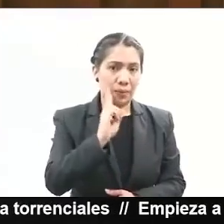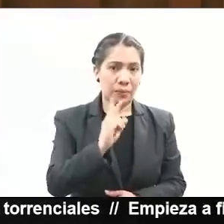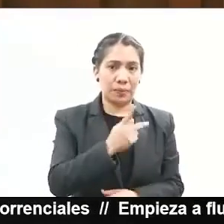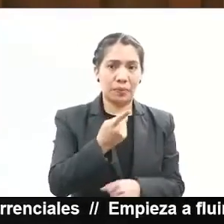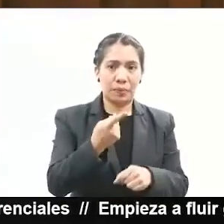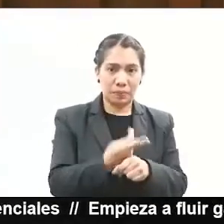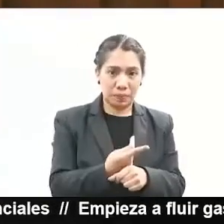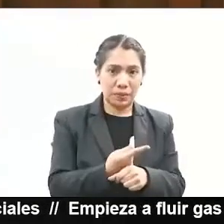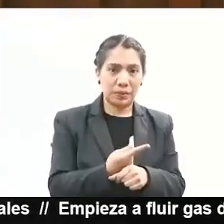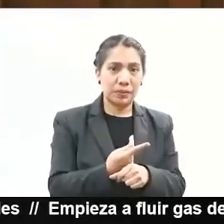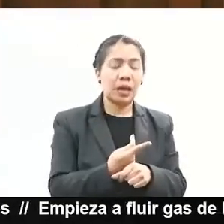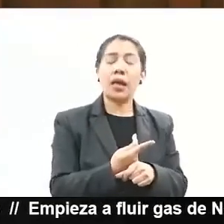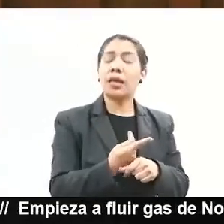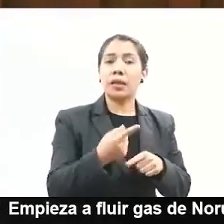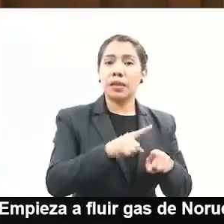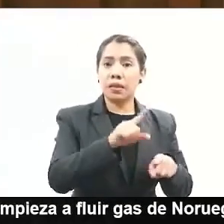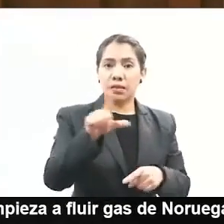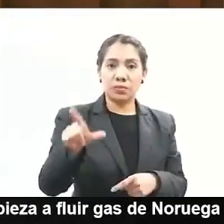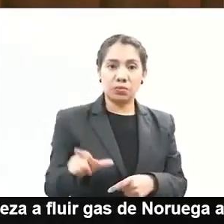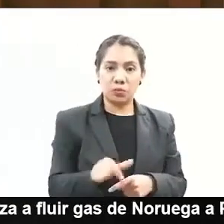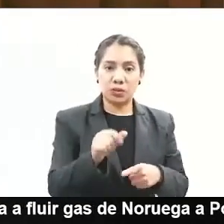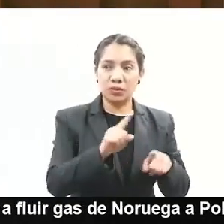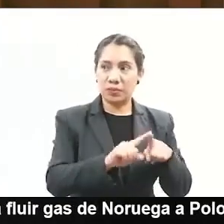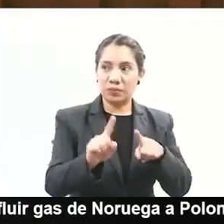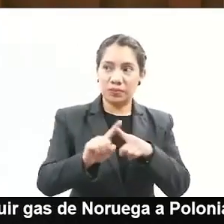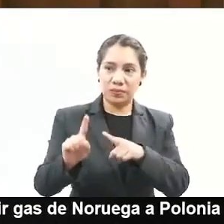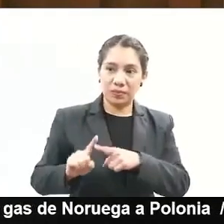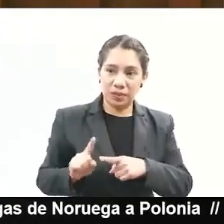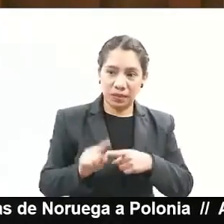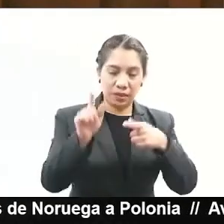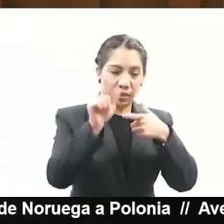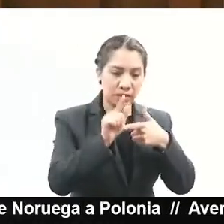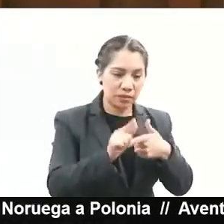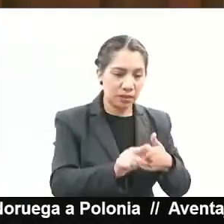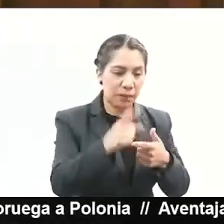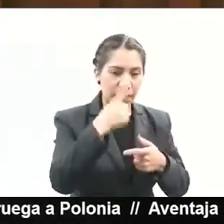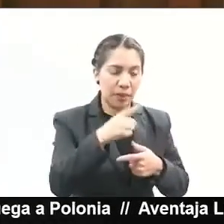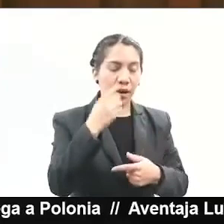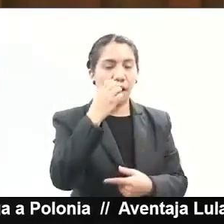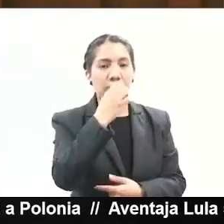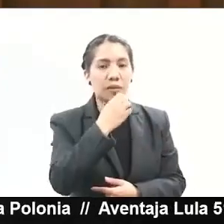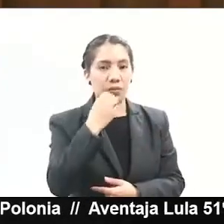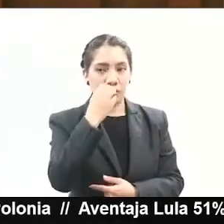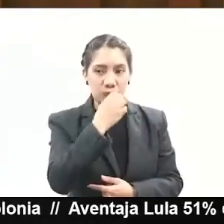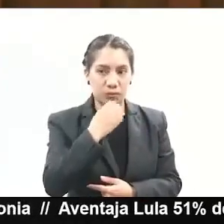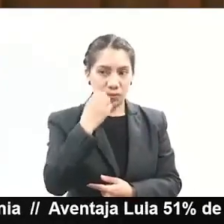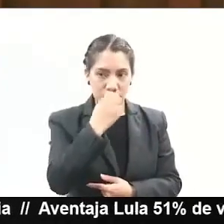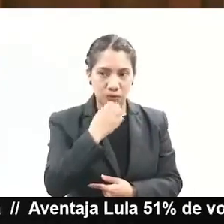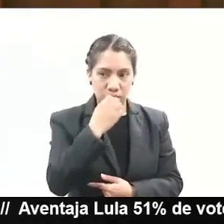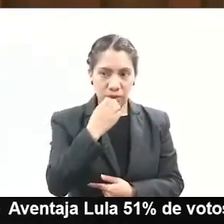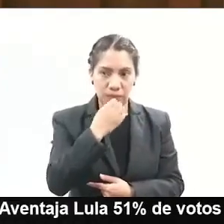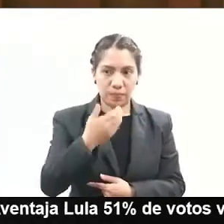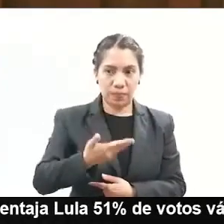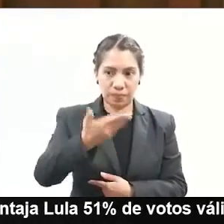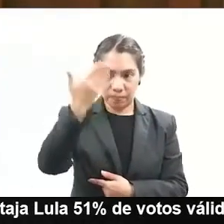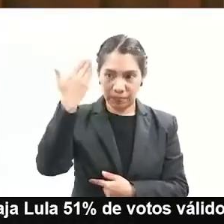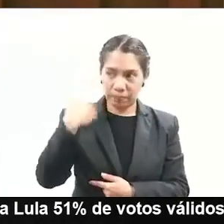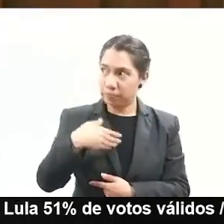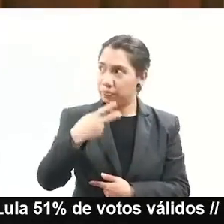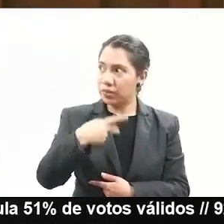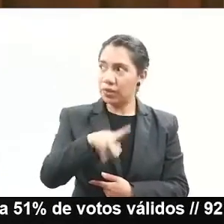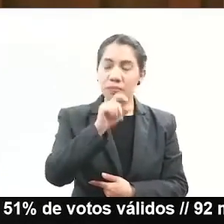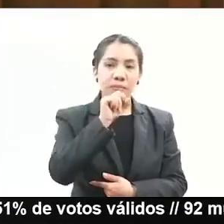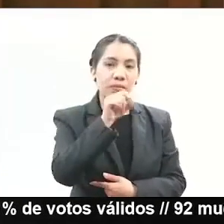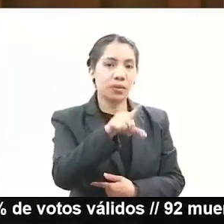que se hacían a los jóvenes, los seguimientos en la escuela desde hacía mucho tiempo, pero también los seguimientos ese propio